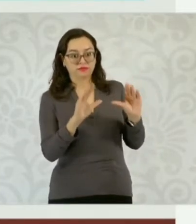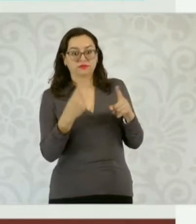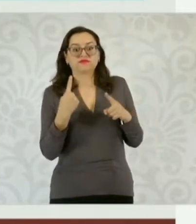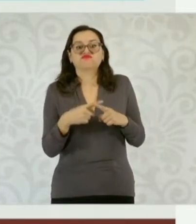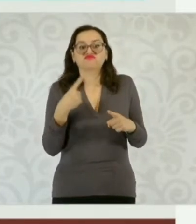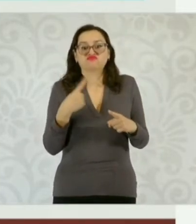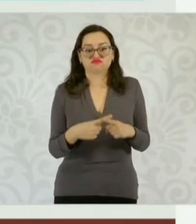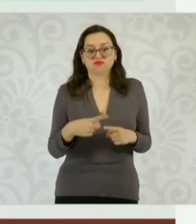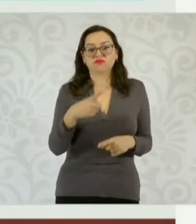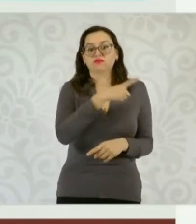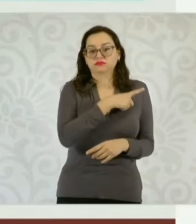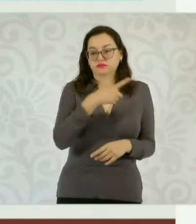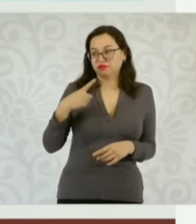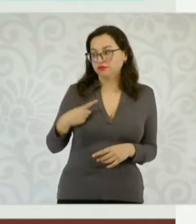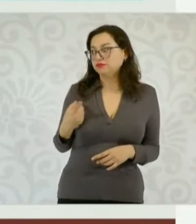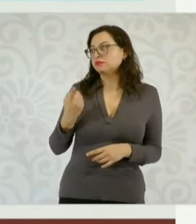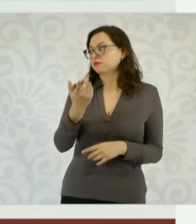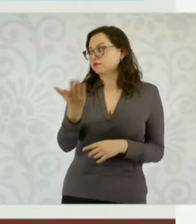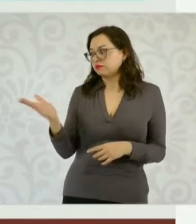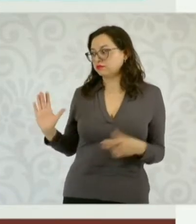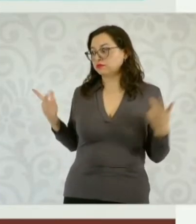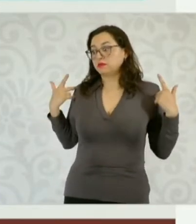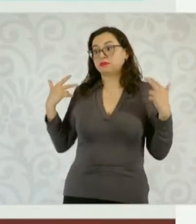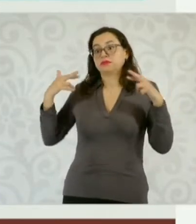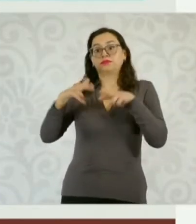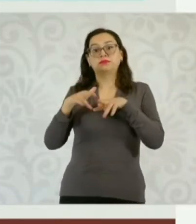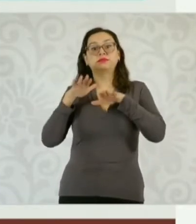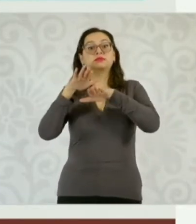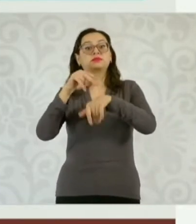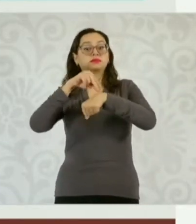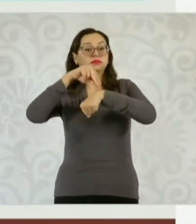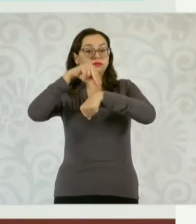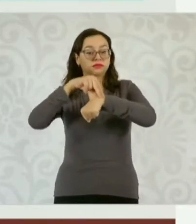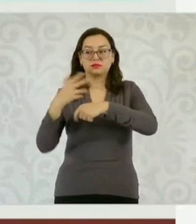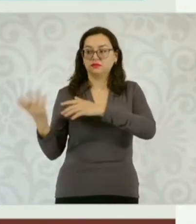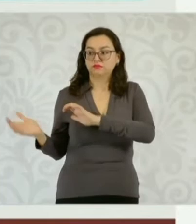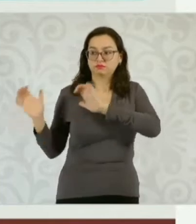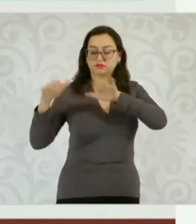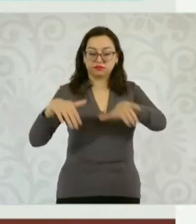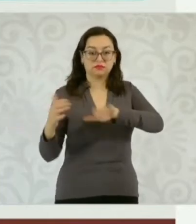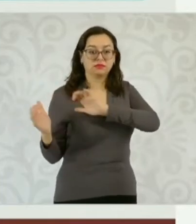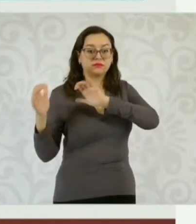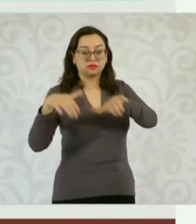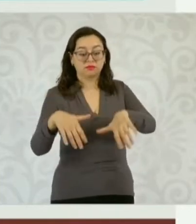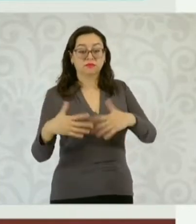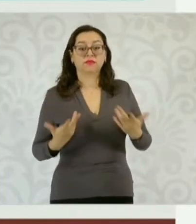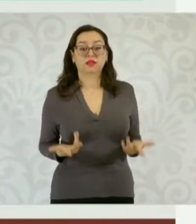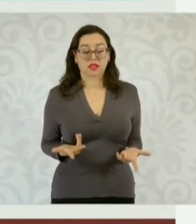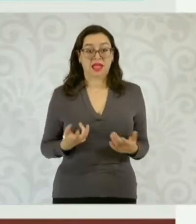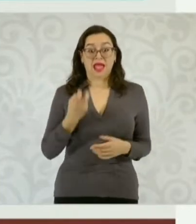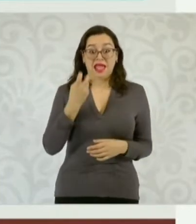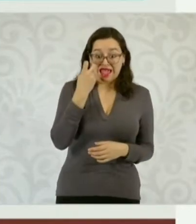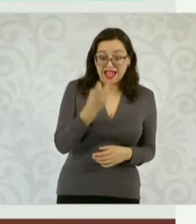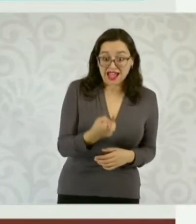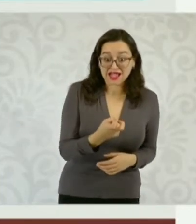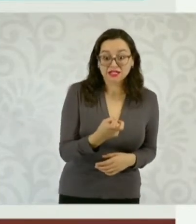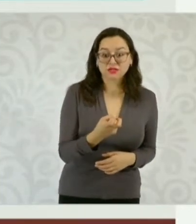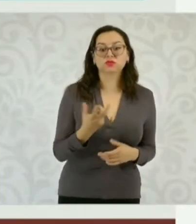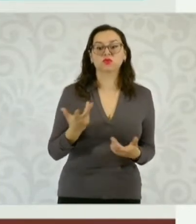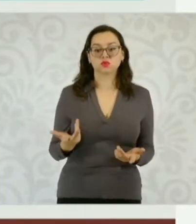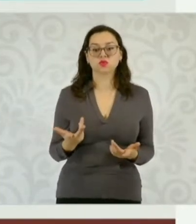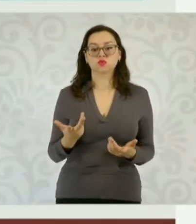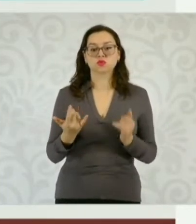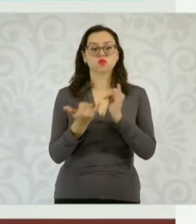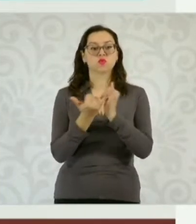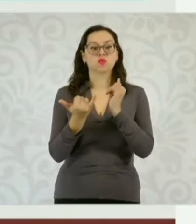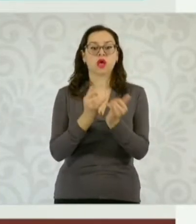y adjuntos. Hoy son 5,212, además de las sedes. Se tenía una idea de que las sedes siempre